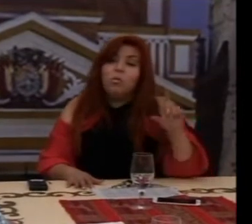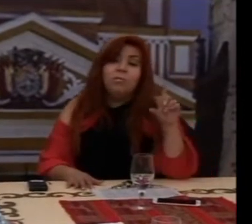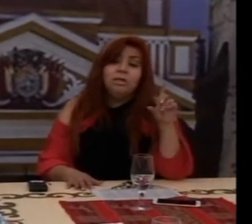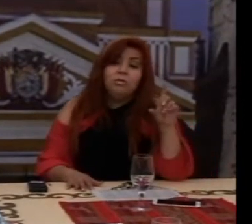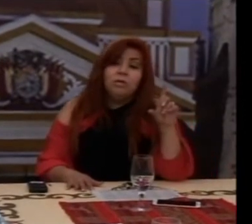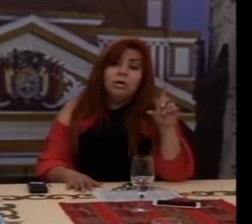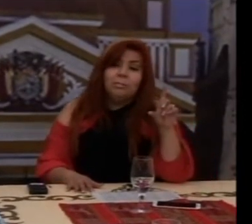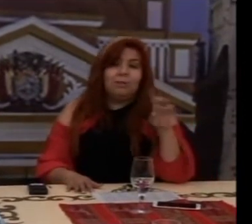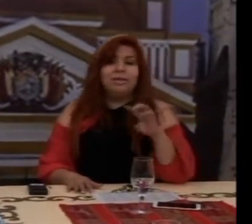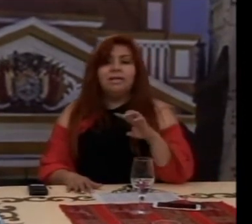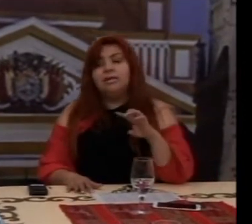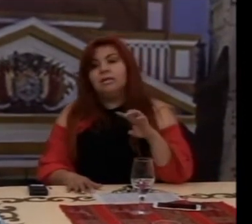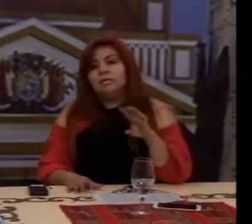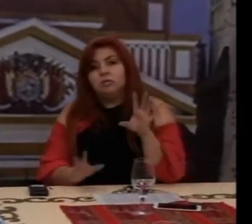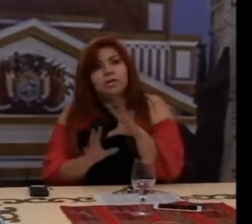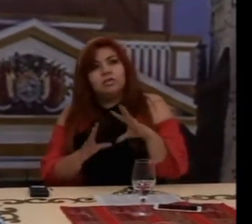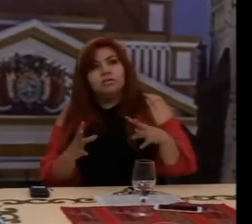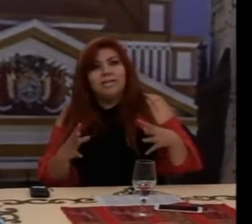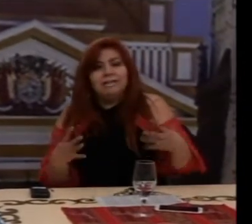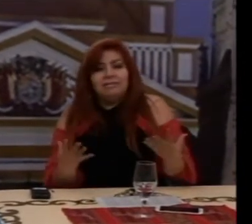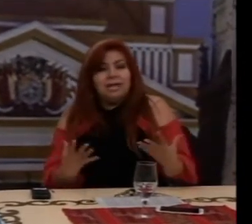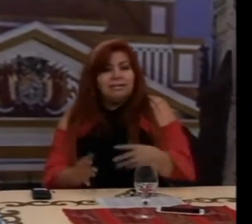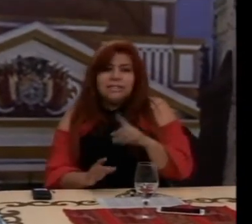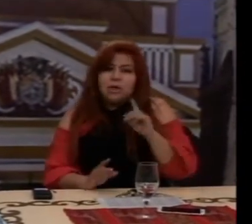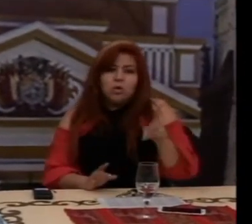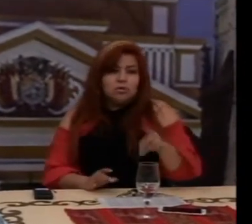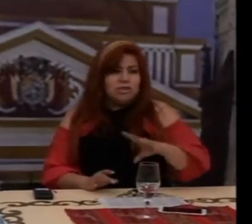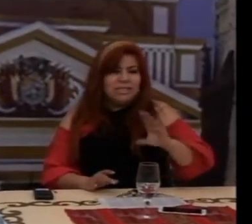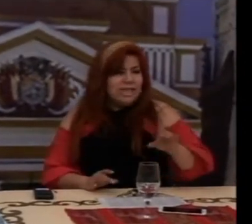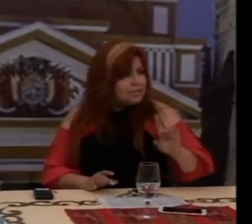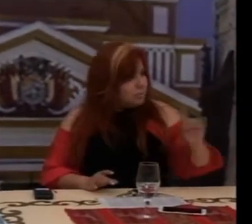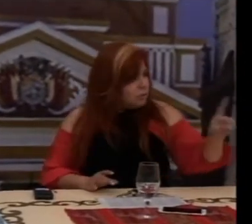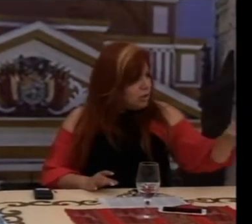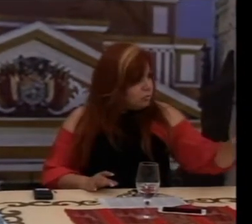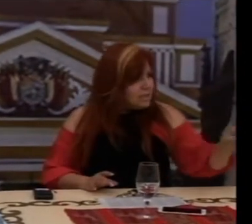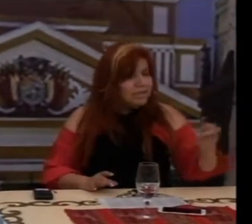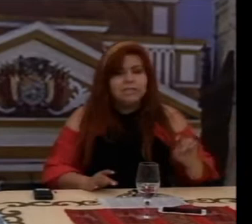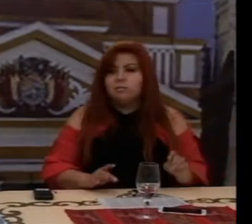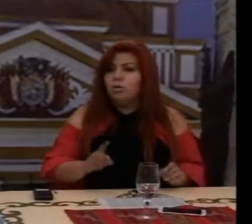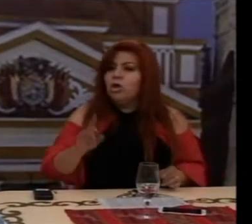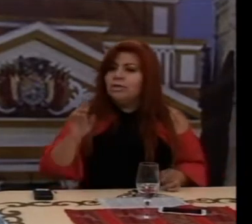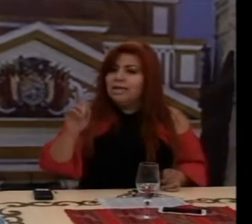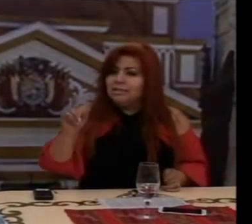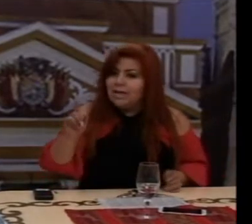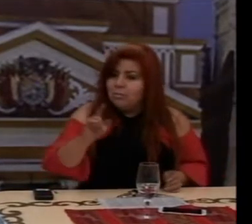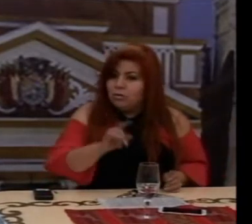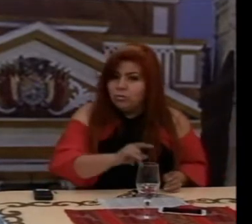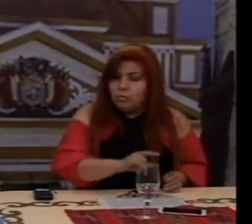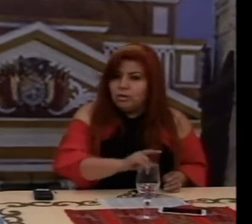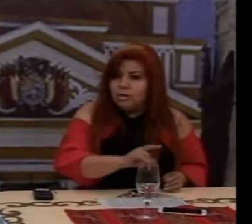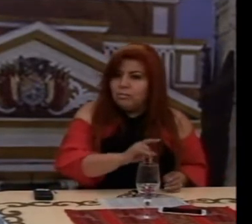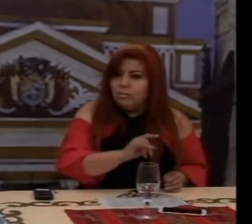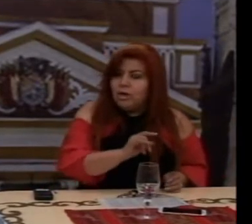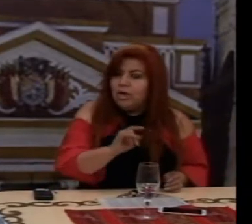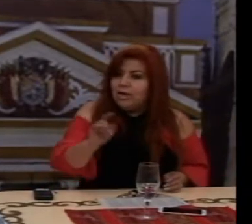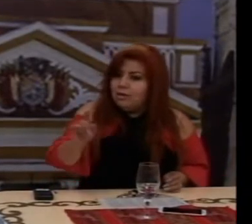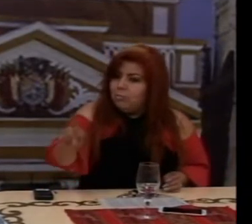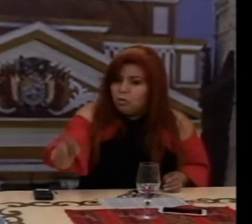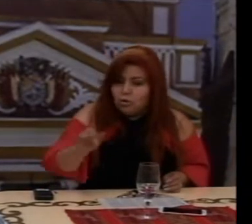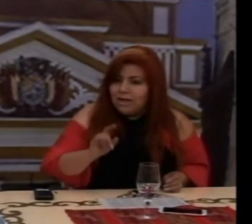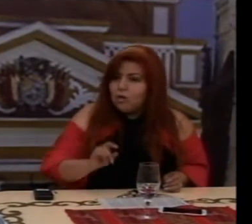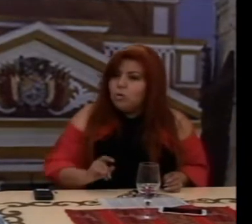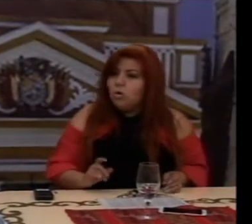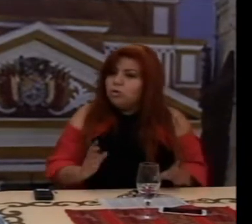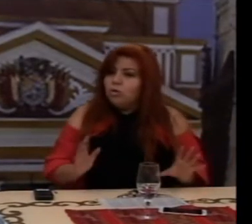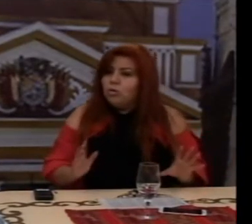un termómetro para medir? Si una sociedad entera dice no, rechaza por ausentismo, ya sea